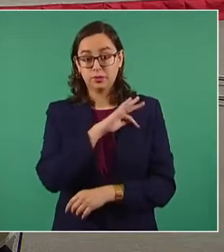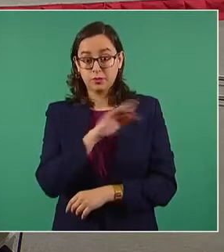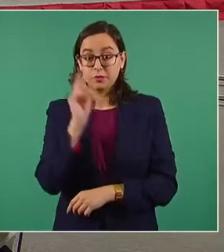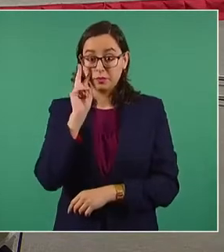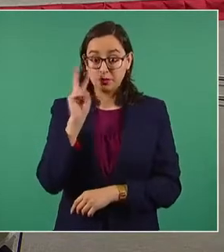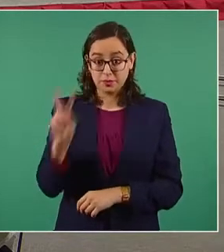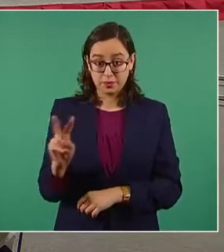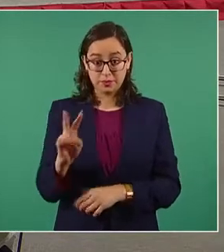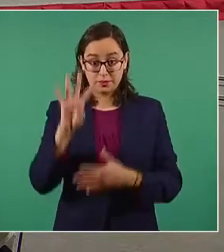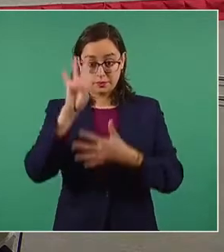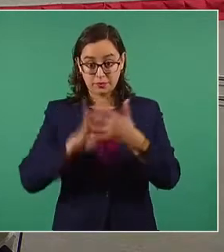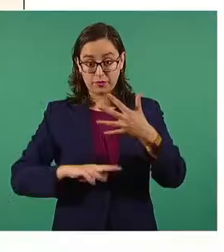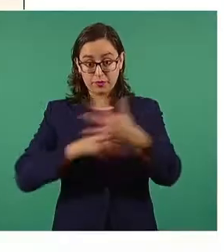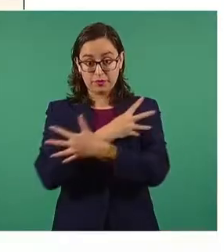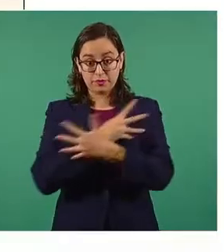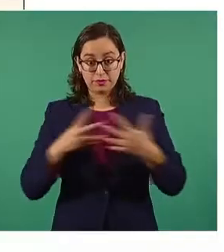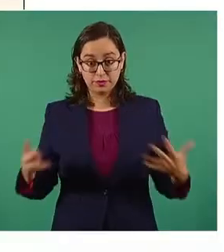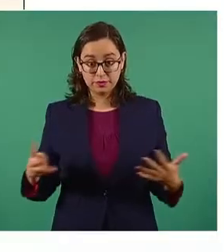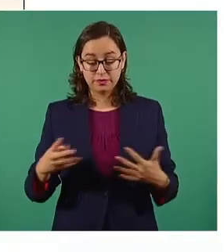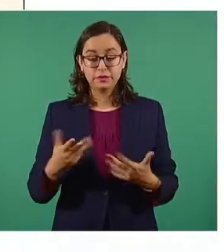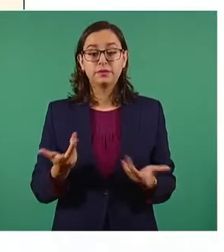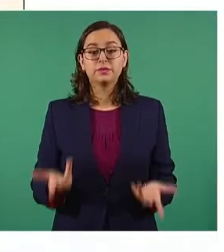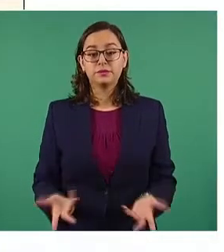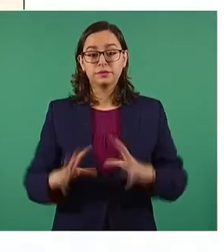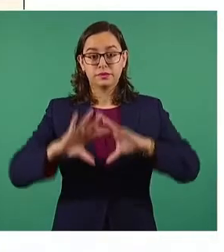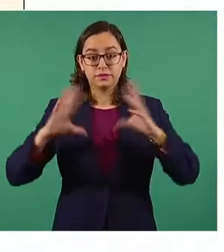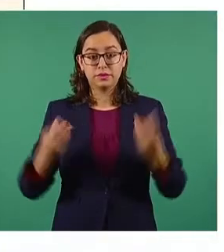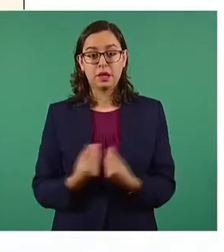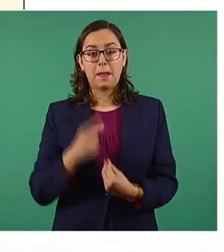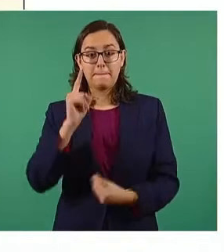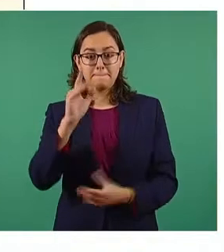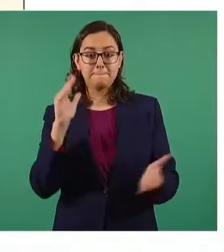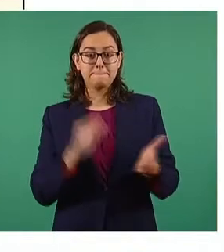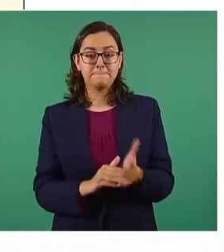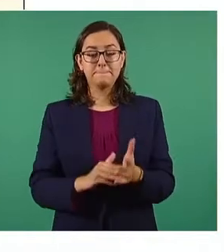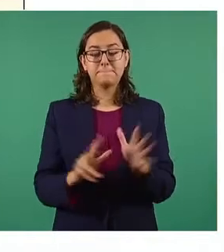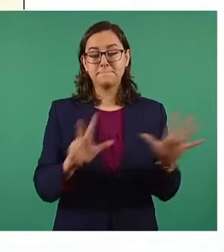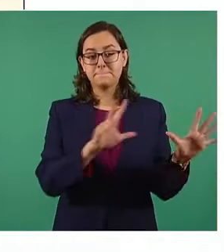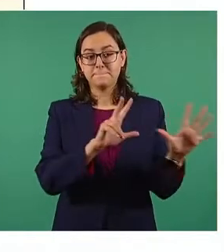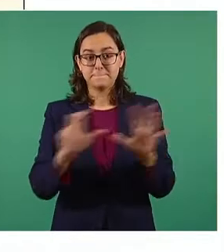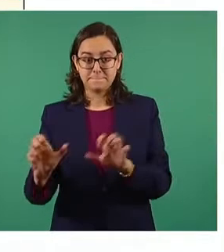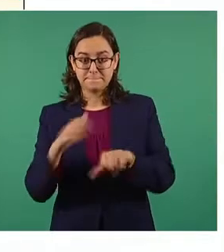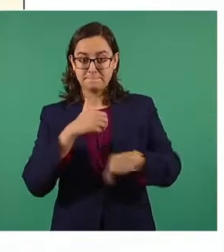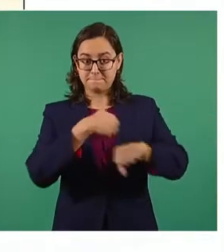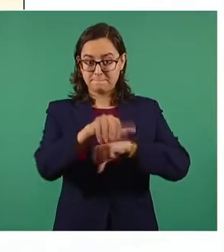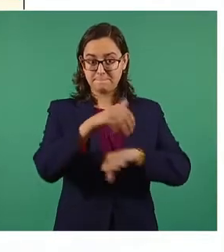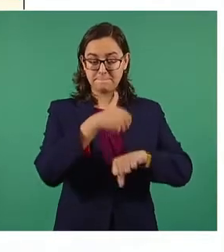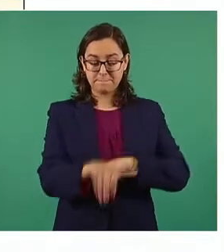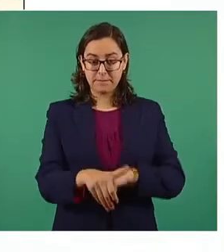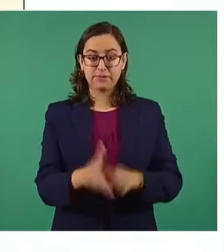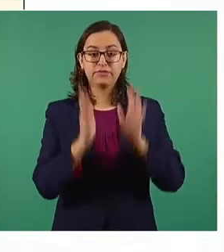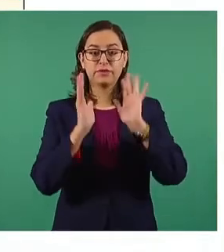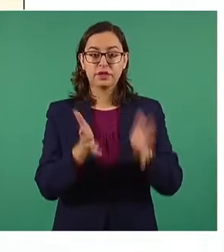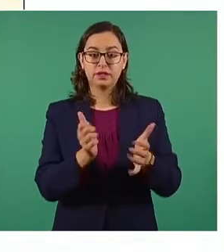imagen, que la demanda del sector salud incluyó 1.800 claves y se han recibido